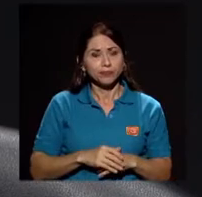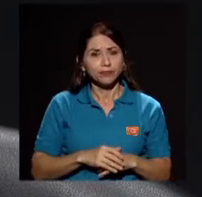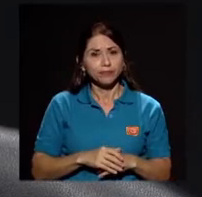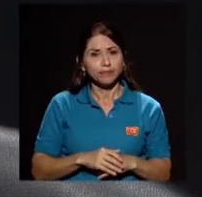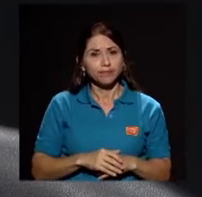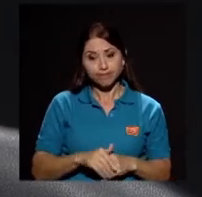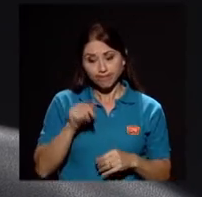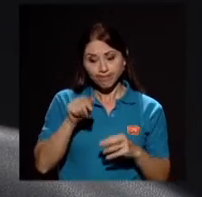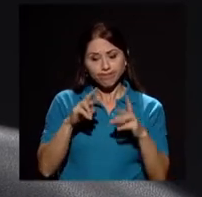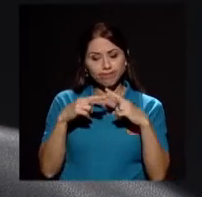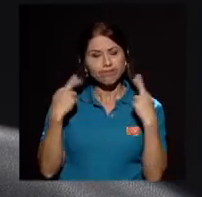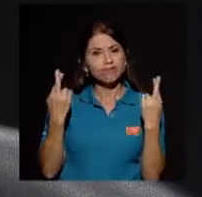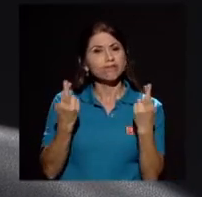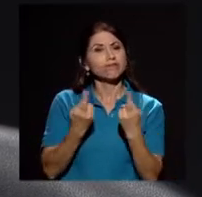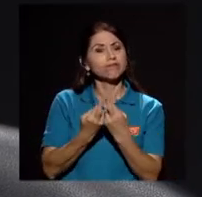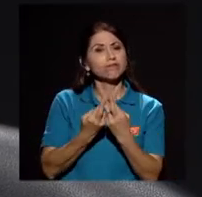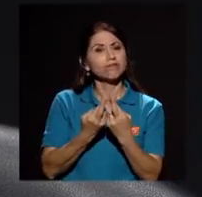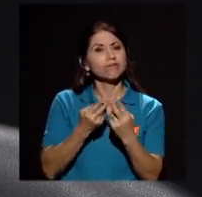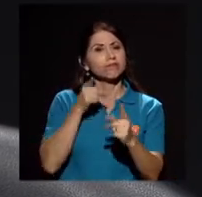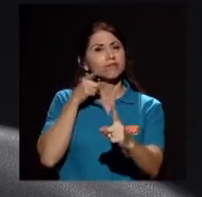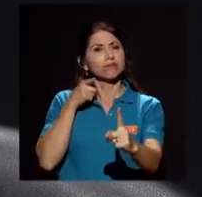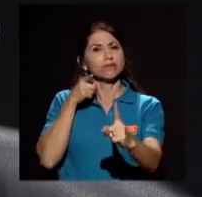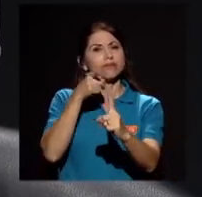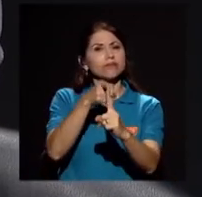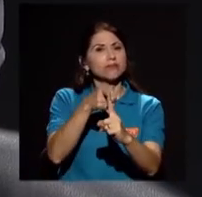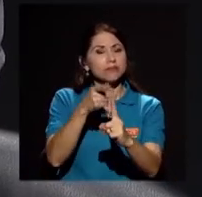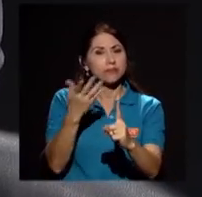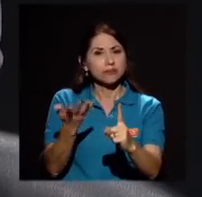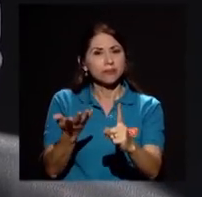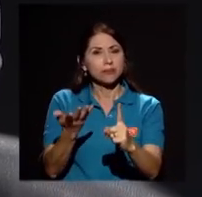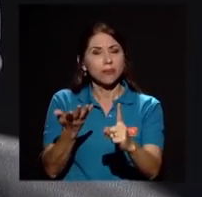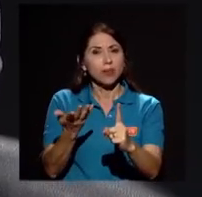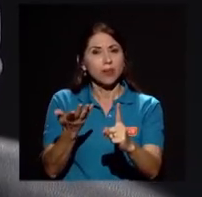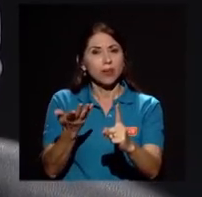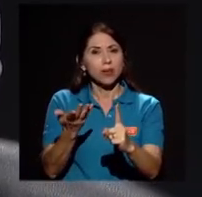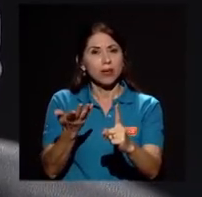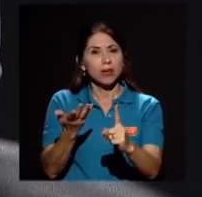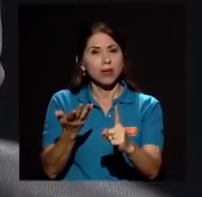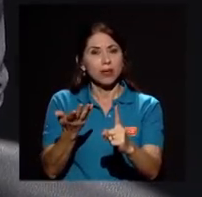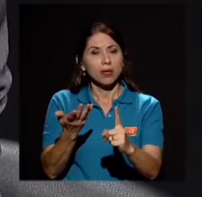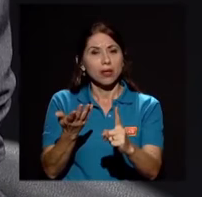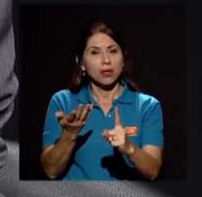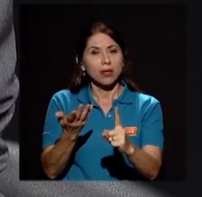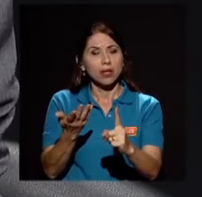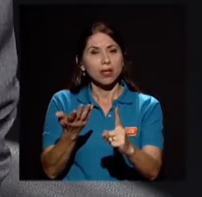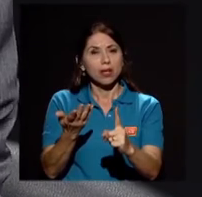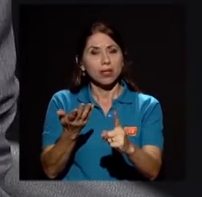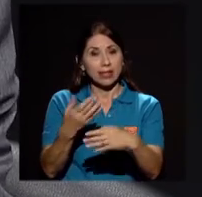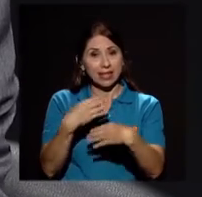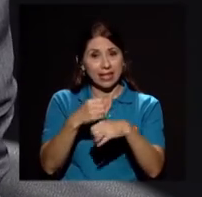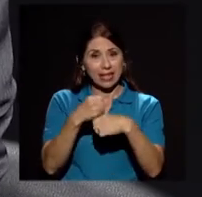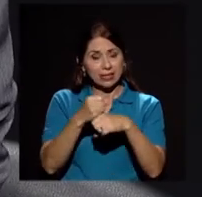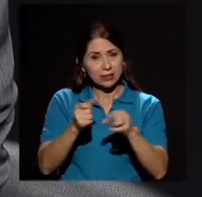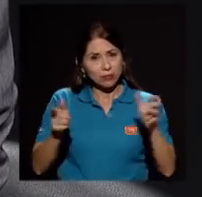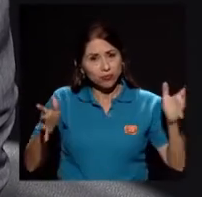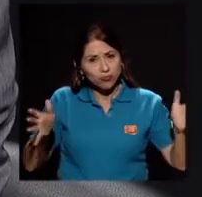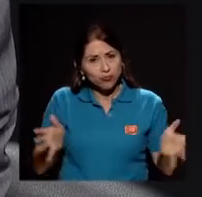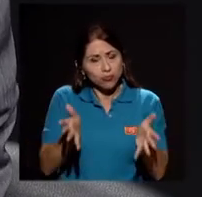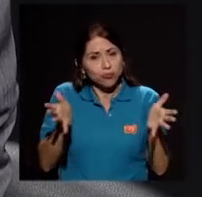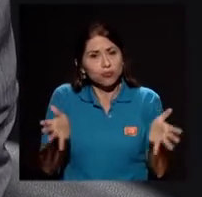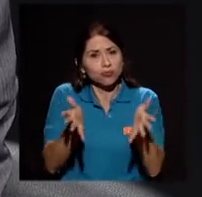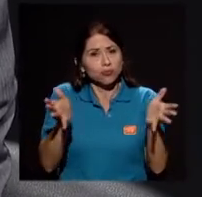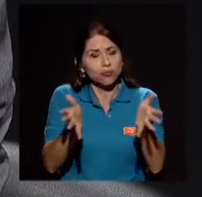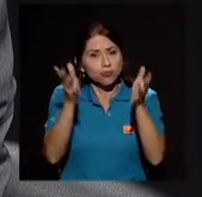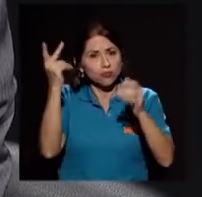tiene como objetivo de algún impulso político